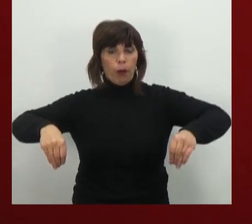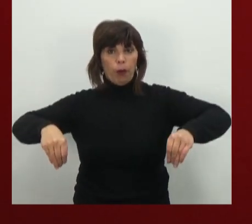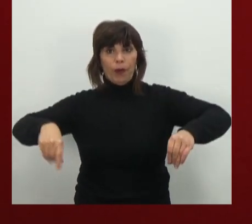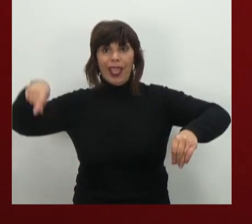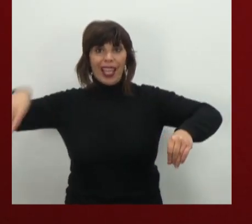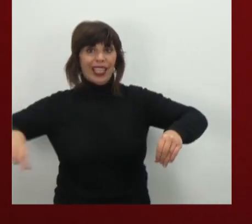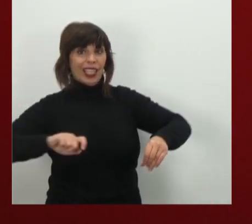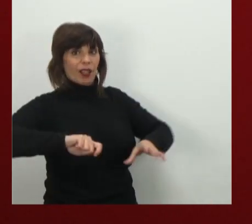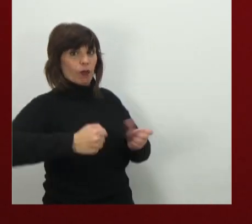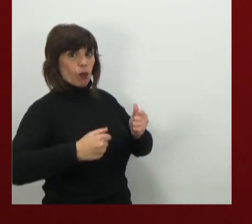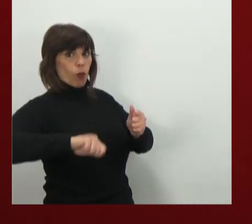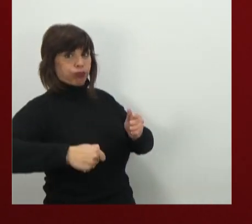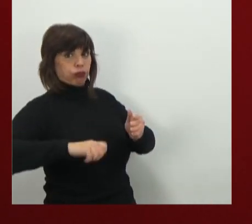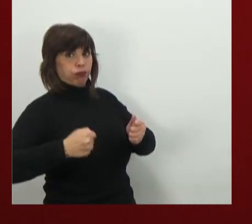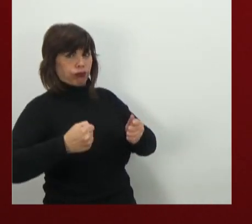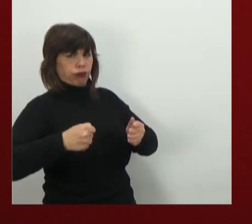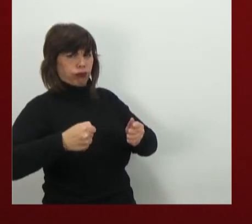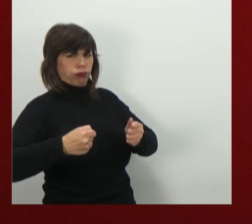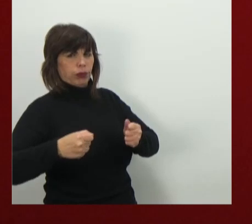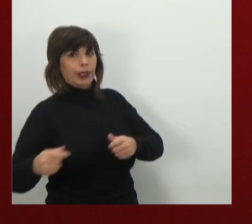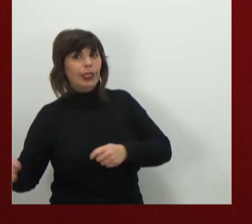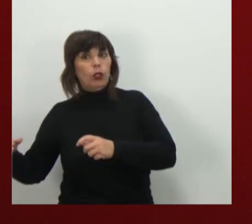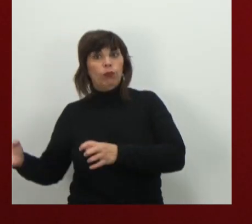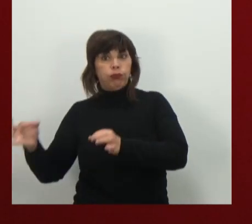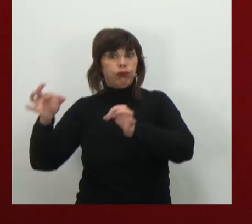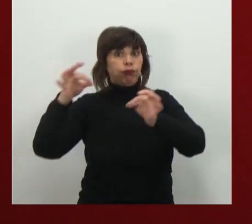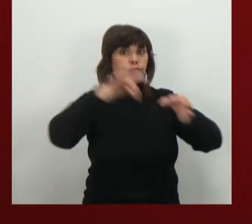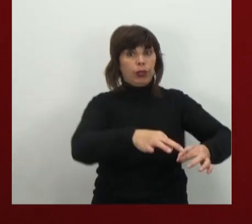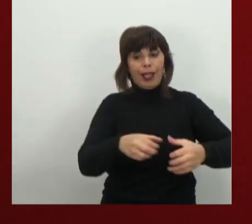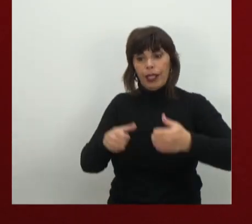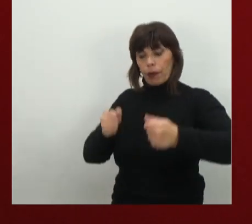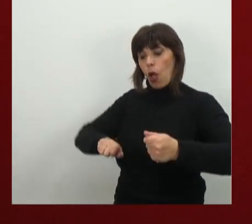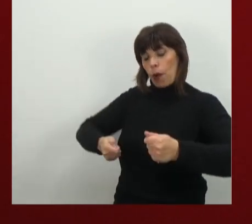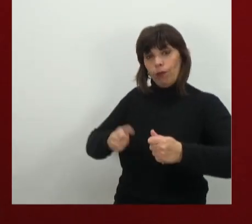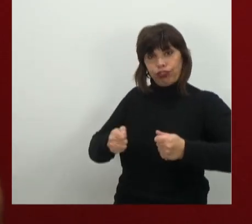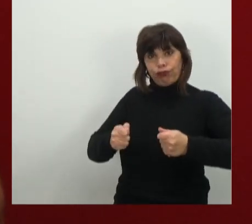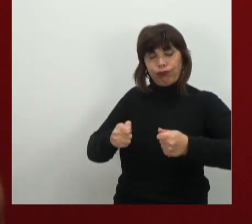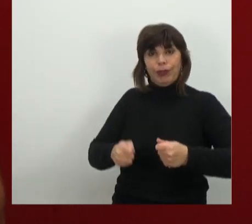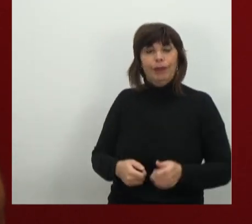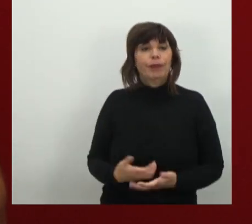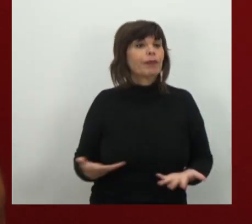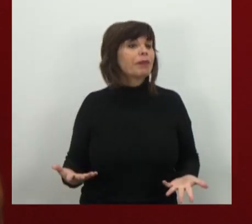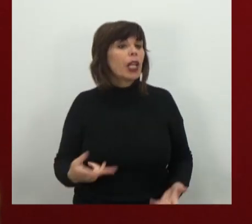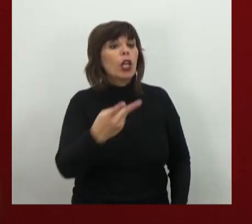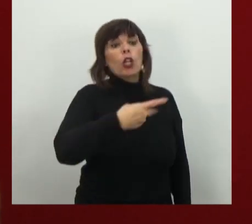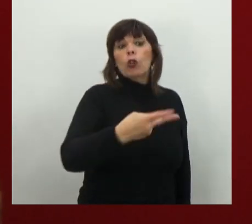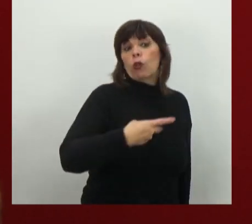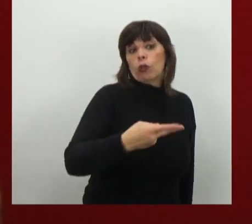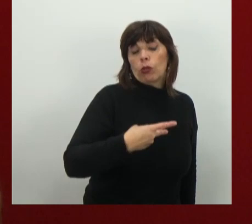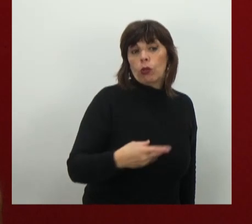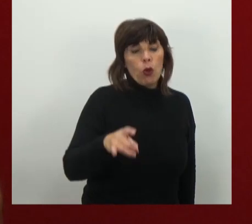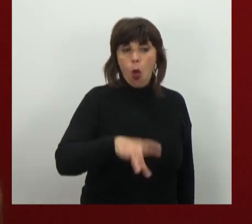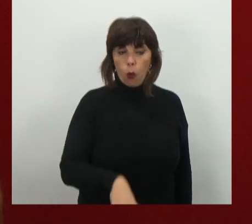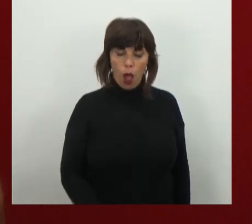Tu pila, tu batería, mi batería estaba muerta. Pero cuando vino el Espíritu Santo a nuestra